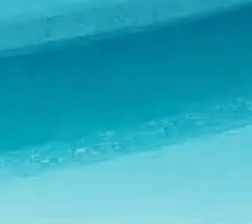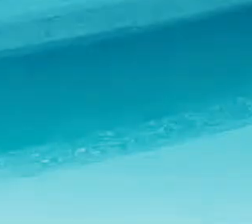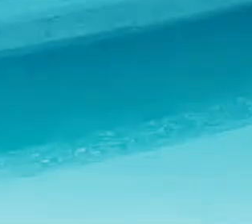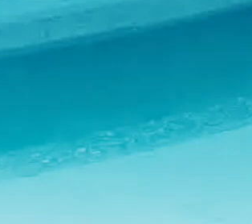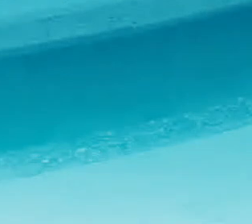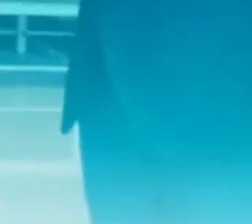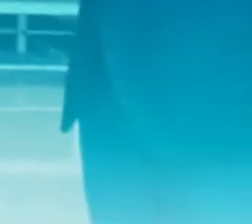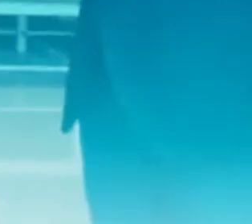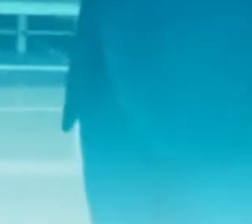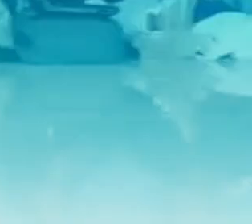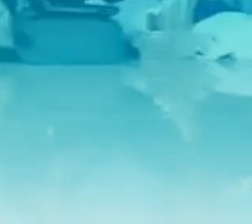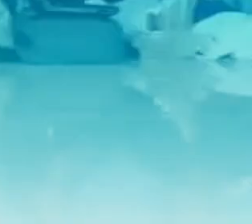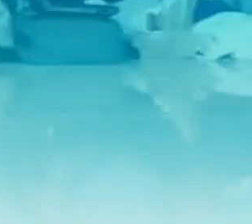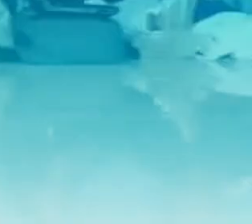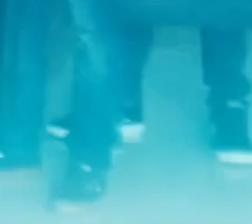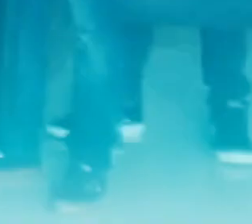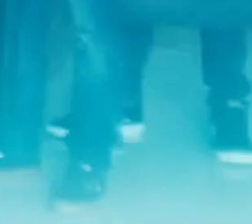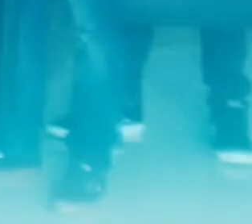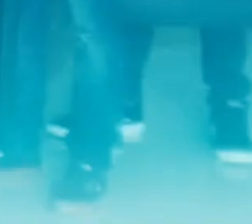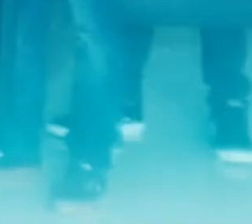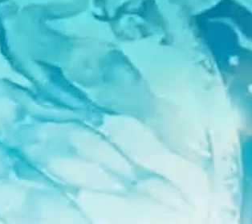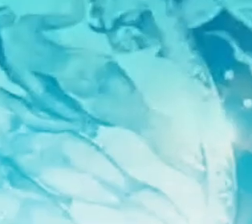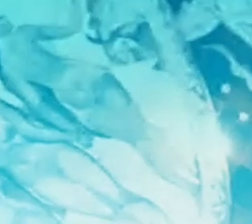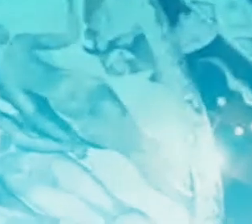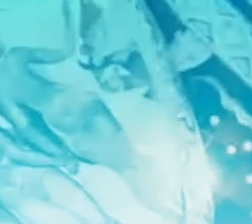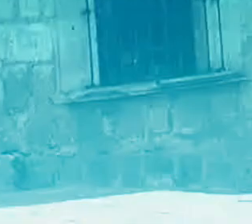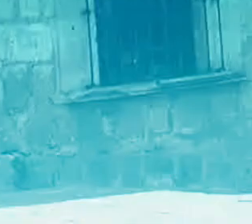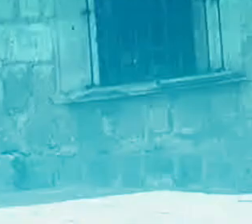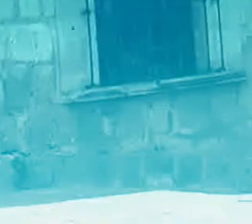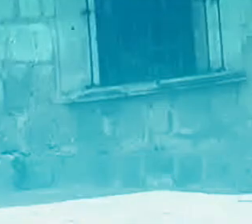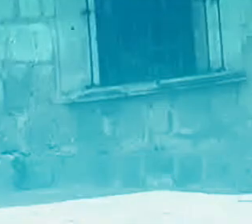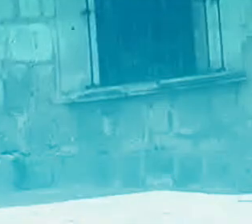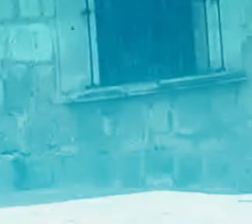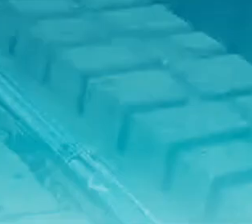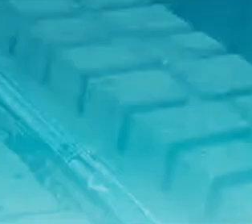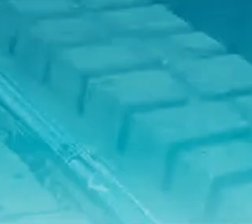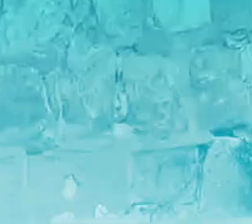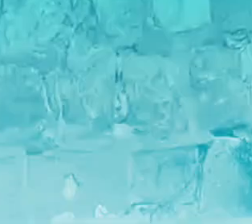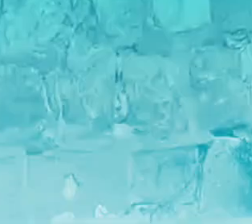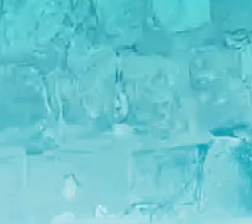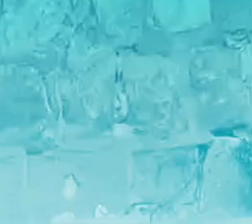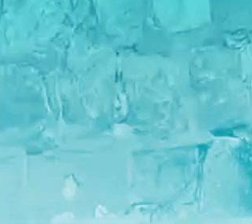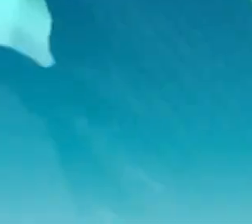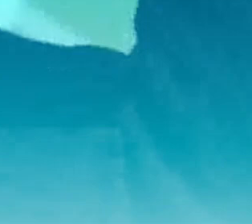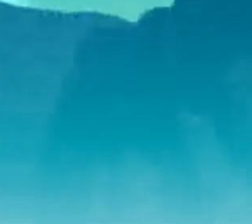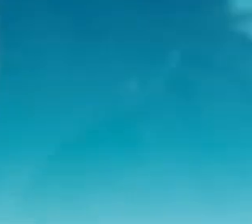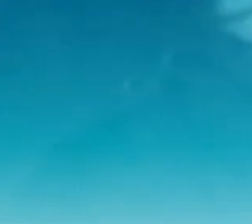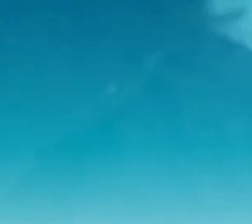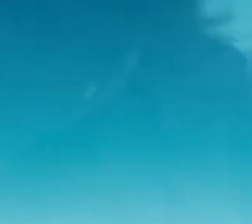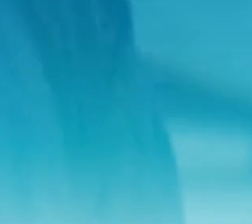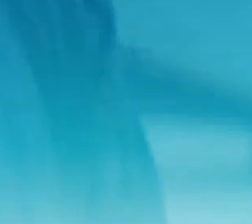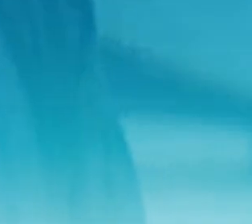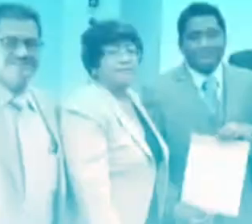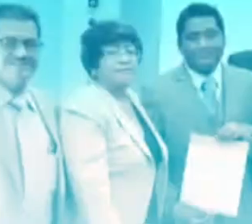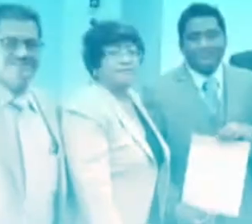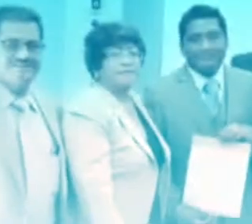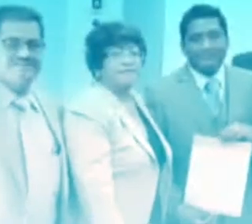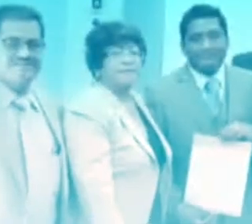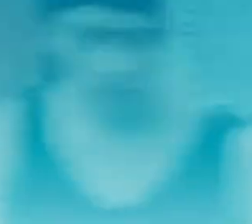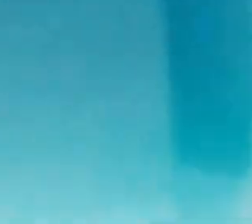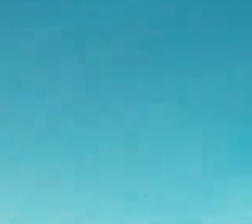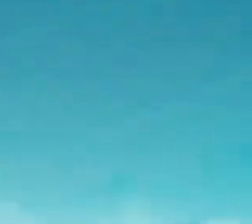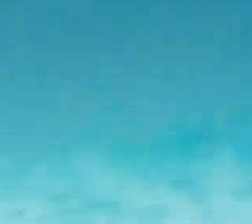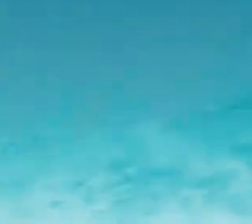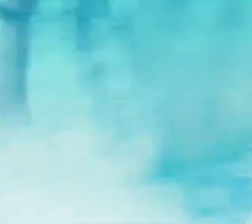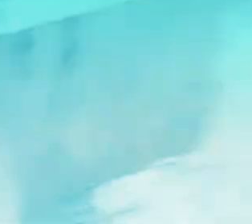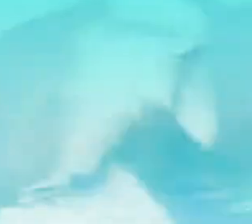escultores, también pintores. Construyendo un buen futuro pintado de mil colores. Desde Oaxaca de Juárez, alzando la voz para todos los lugares.